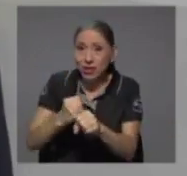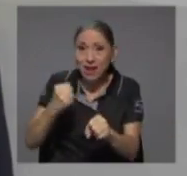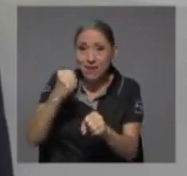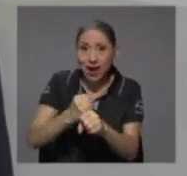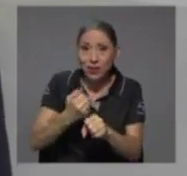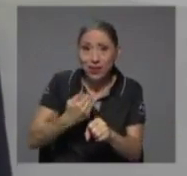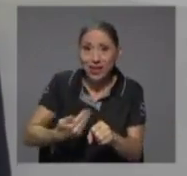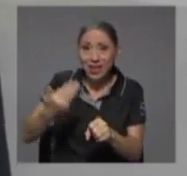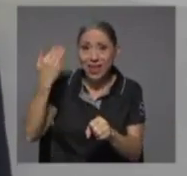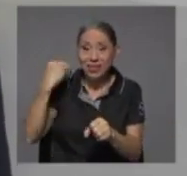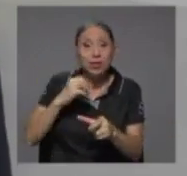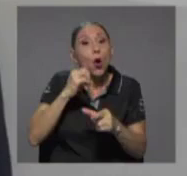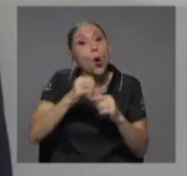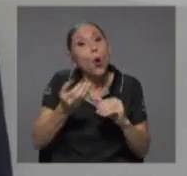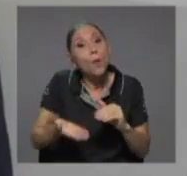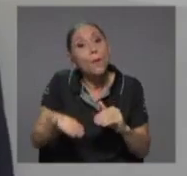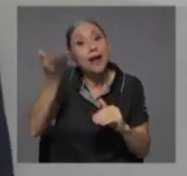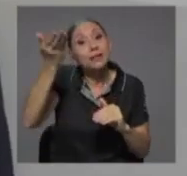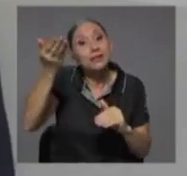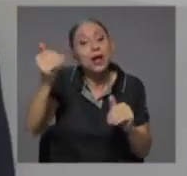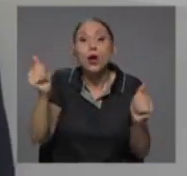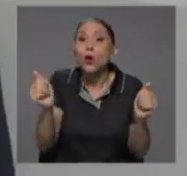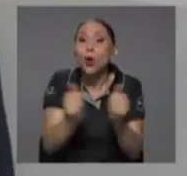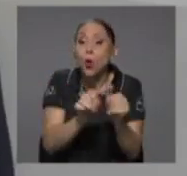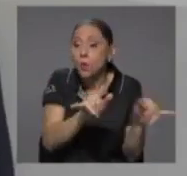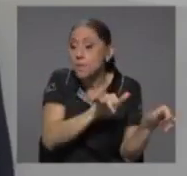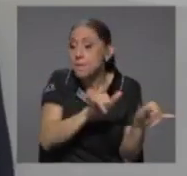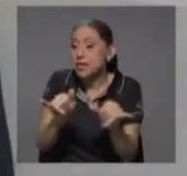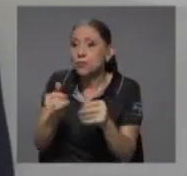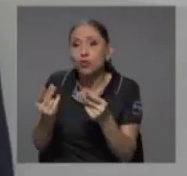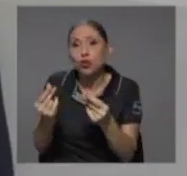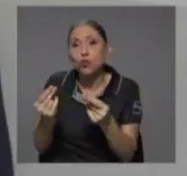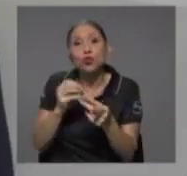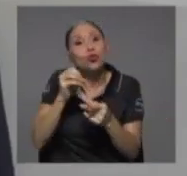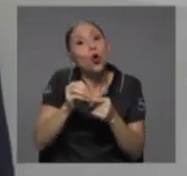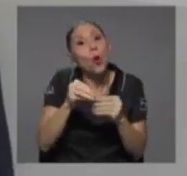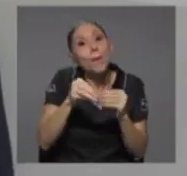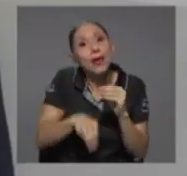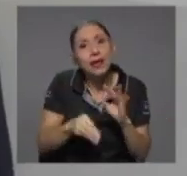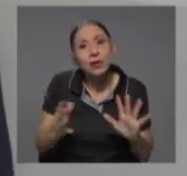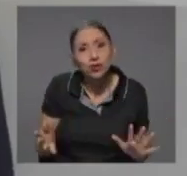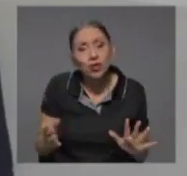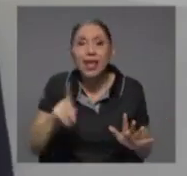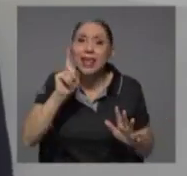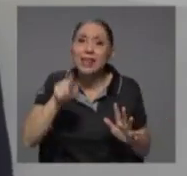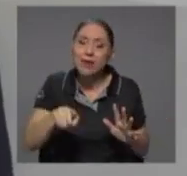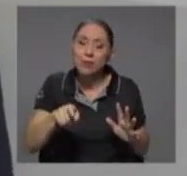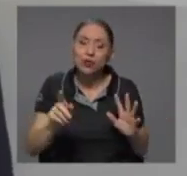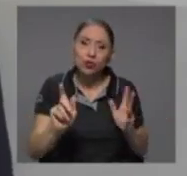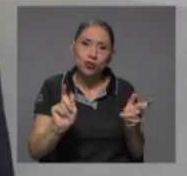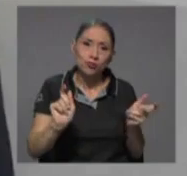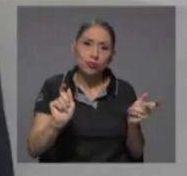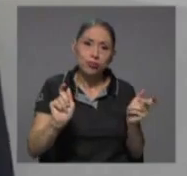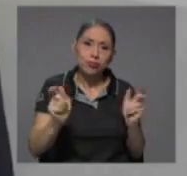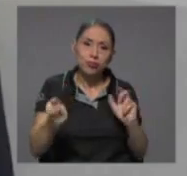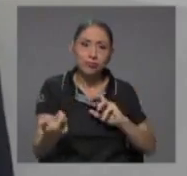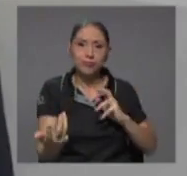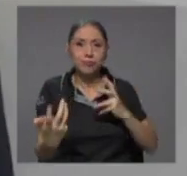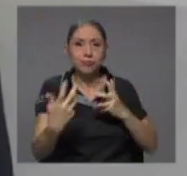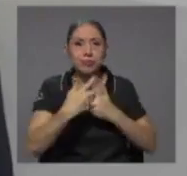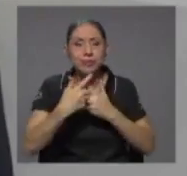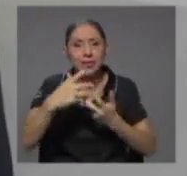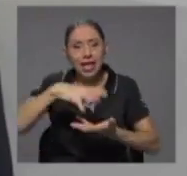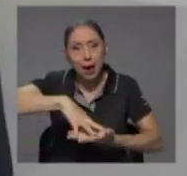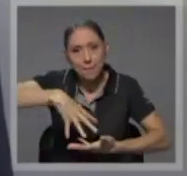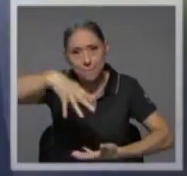los mismos o menos recursos, ¿verdad? Y tenemos que buscar adaptarnos y aprender. Pues